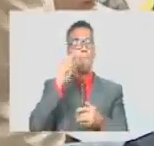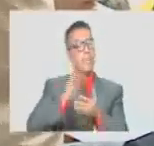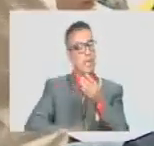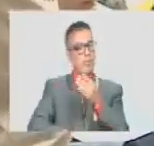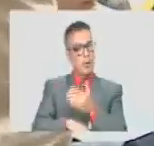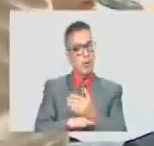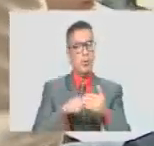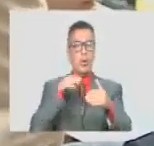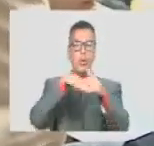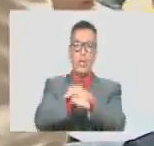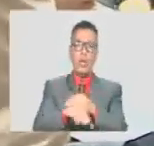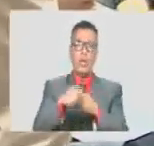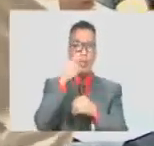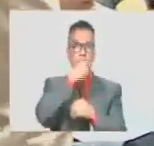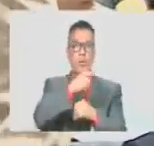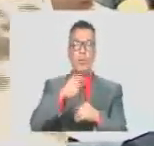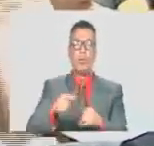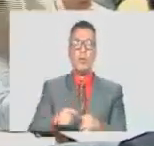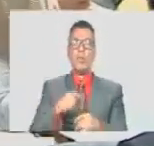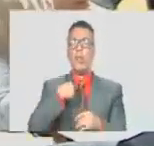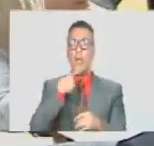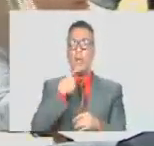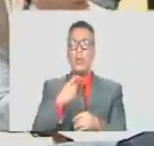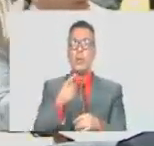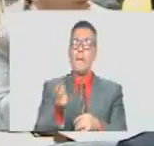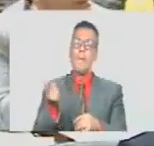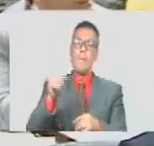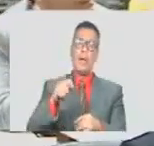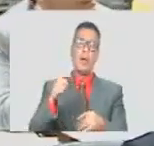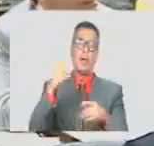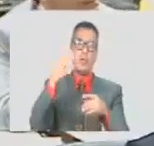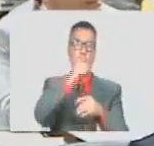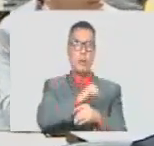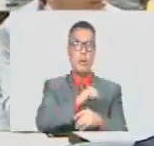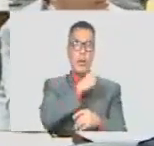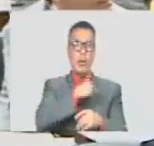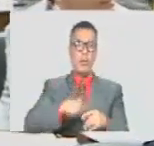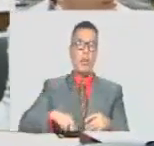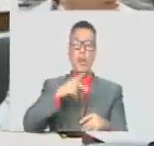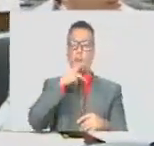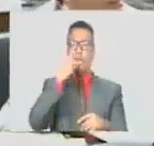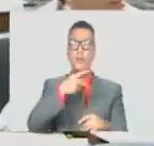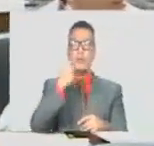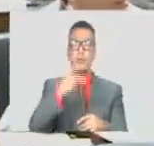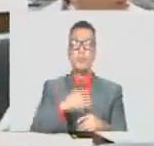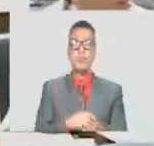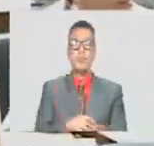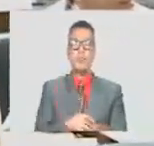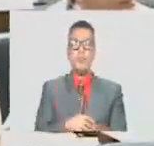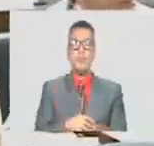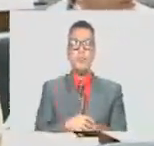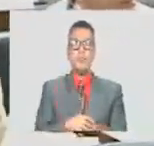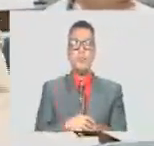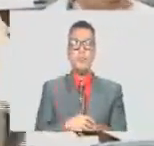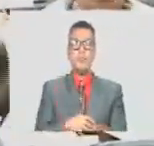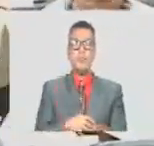catacumbas, también expresaba, y vamos a la toma del poder político. Y